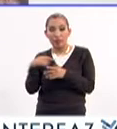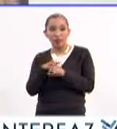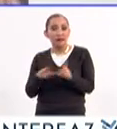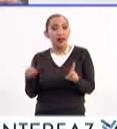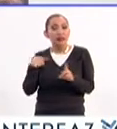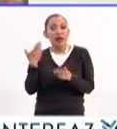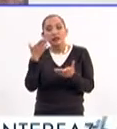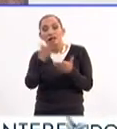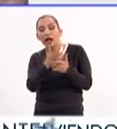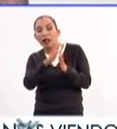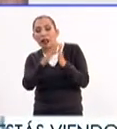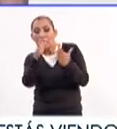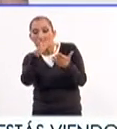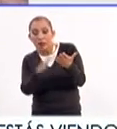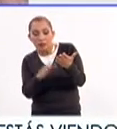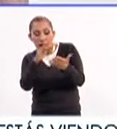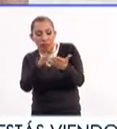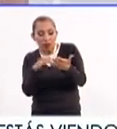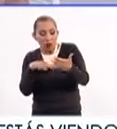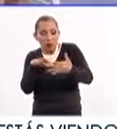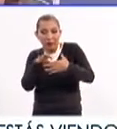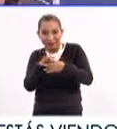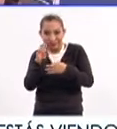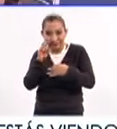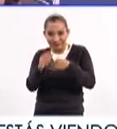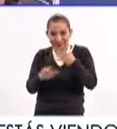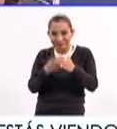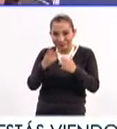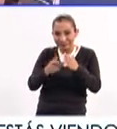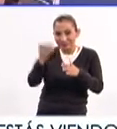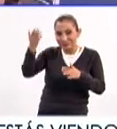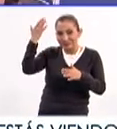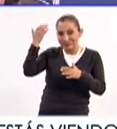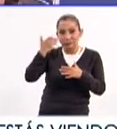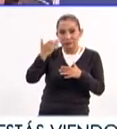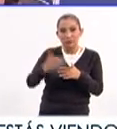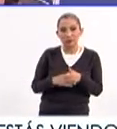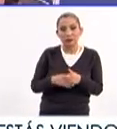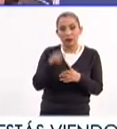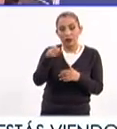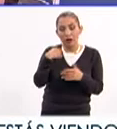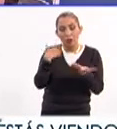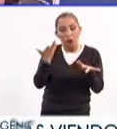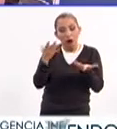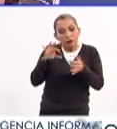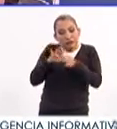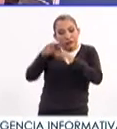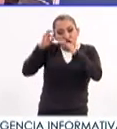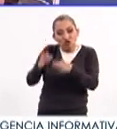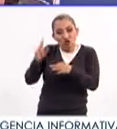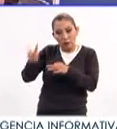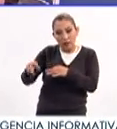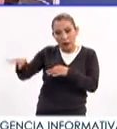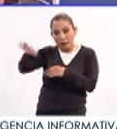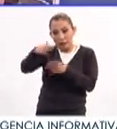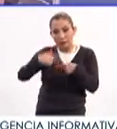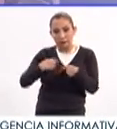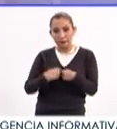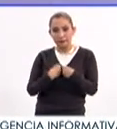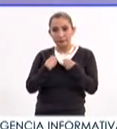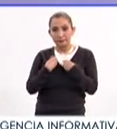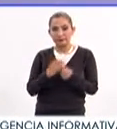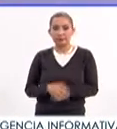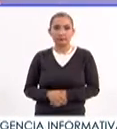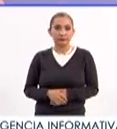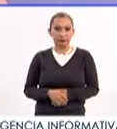acercarte a la literatura y la literatura, como hemos visto desde hace mucho tiempo, toca tierra realmente con la gente viva, con,